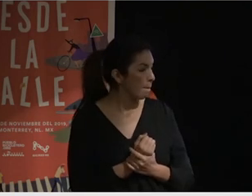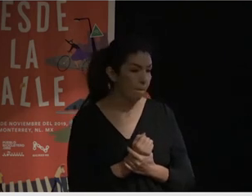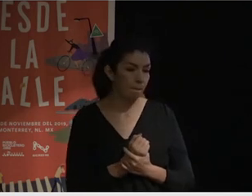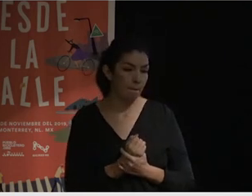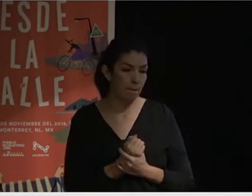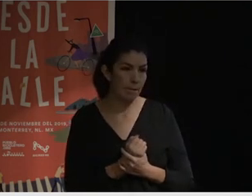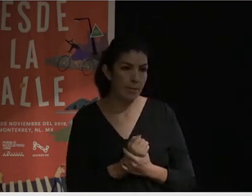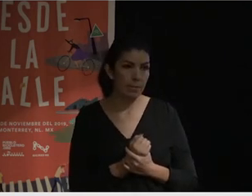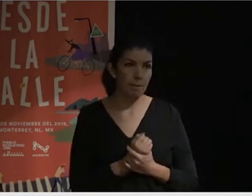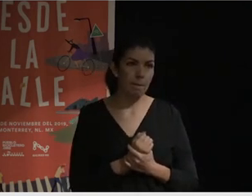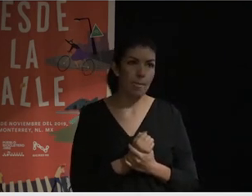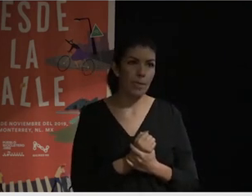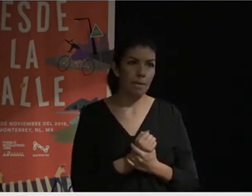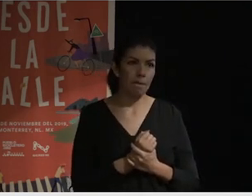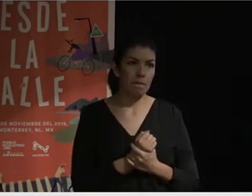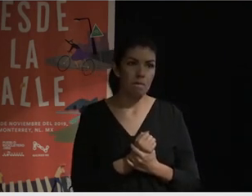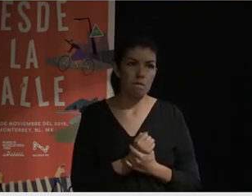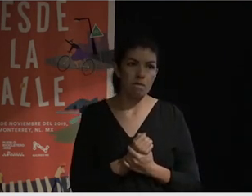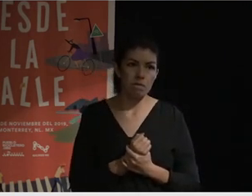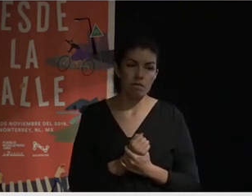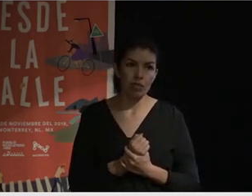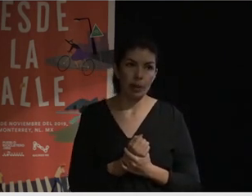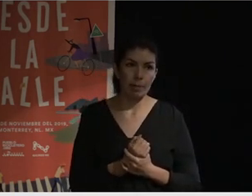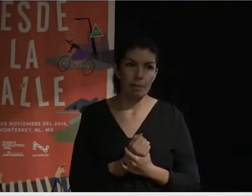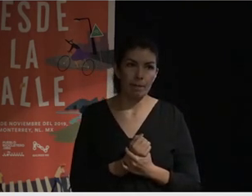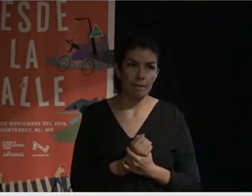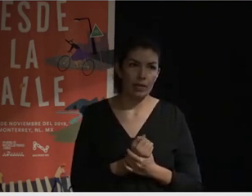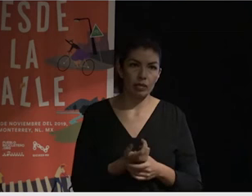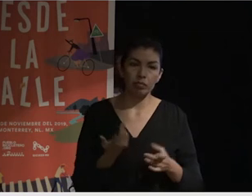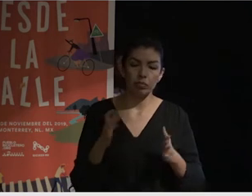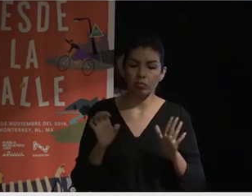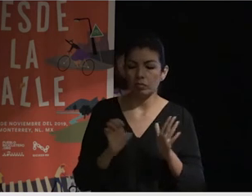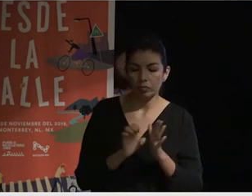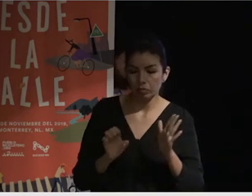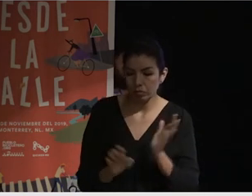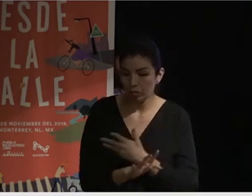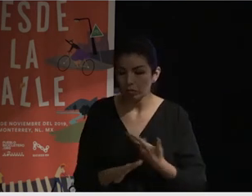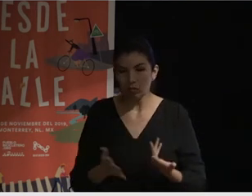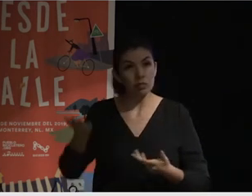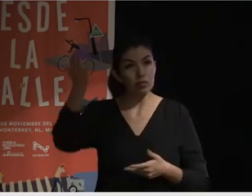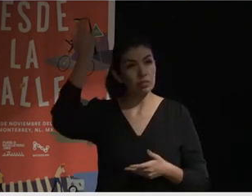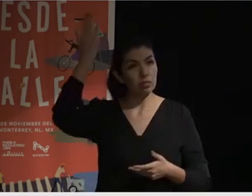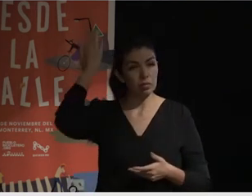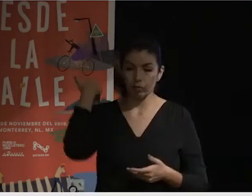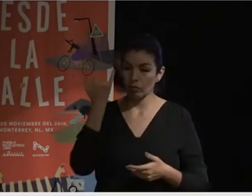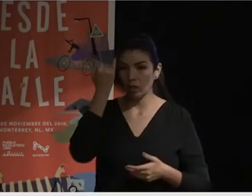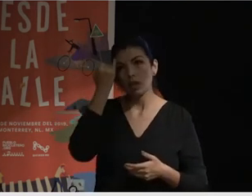colectividades, pues parte clara, ¿no? De la idea que agarró el neoliberalismo de los antiguos liberales, pues fue